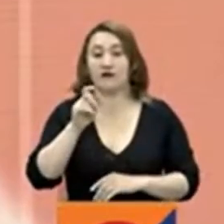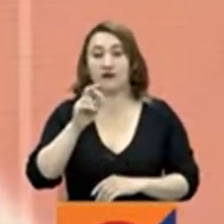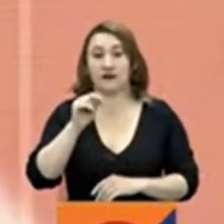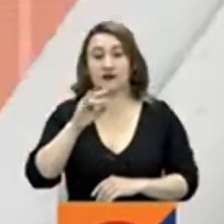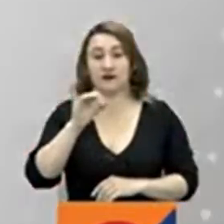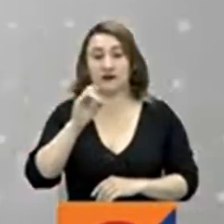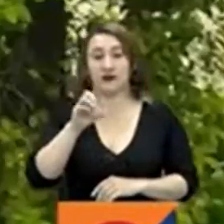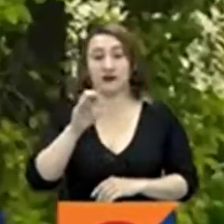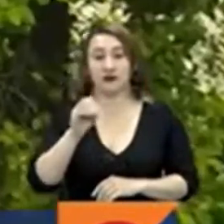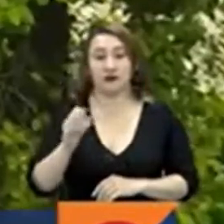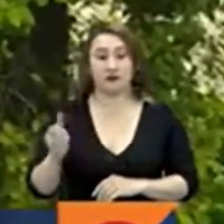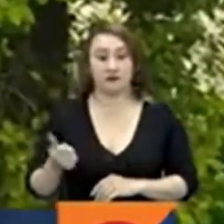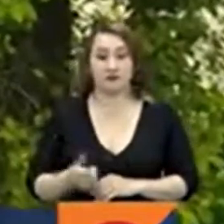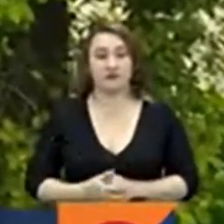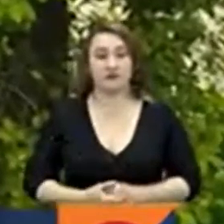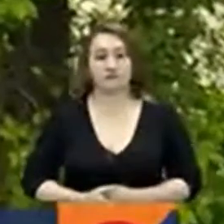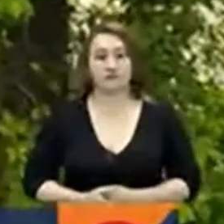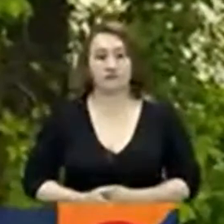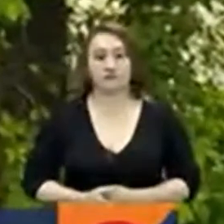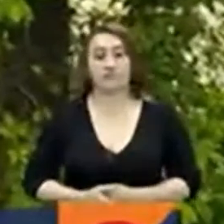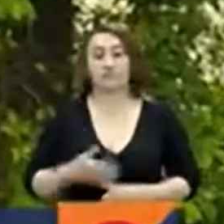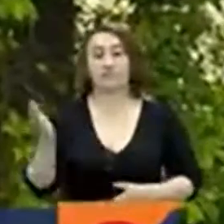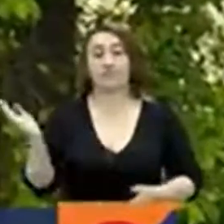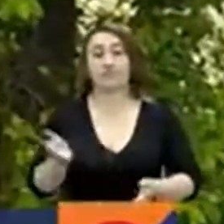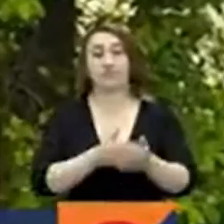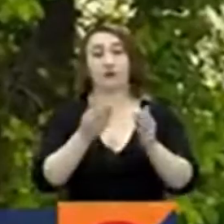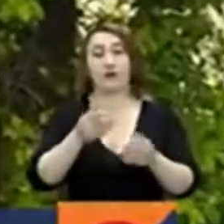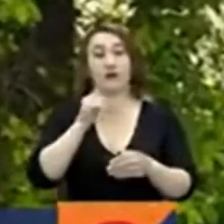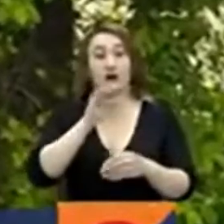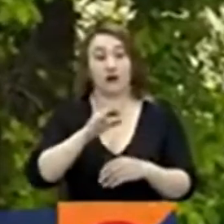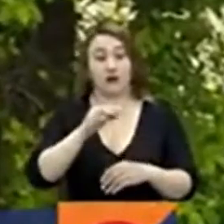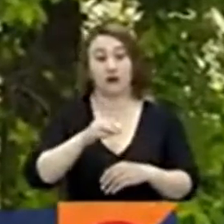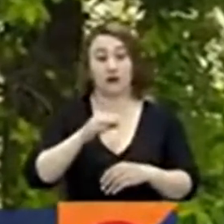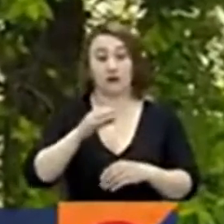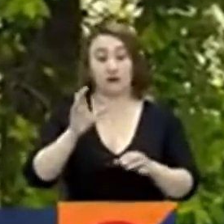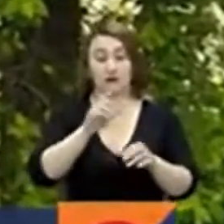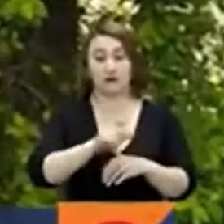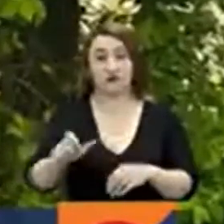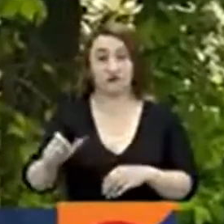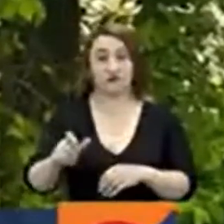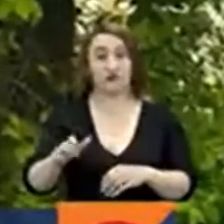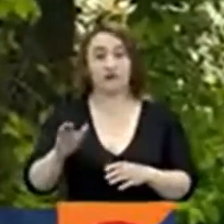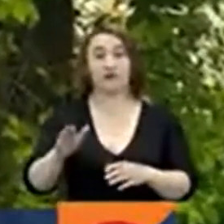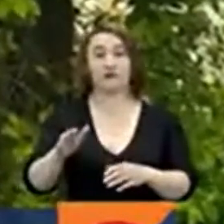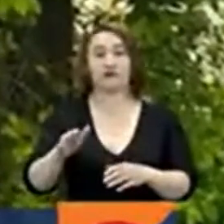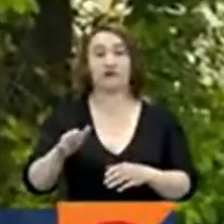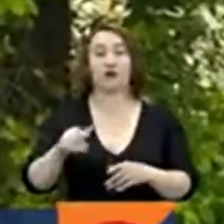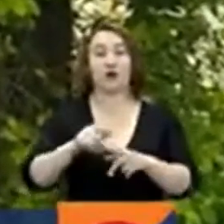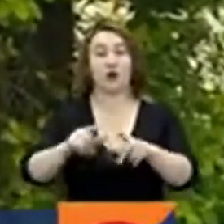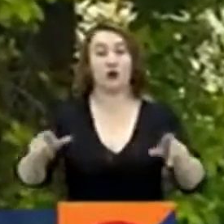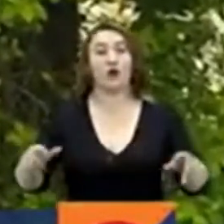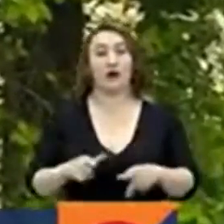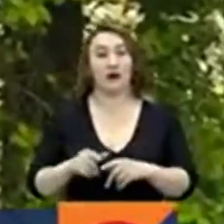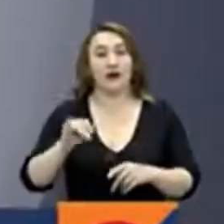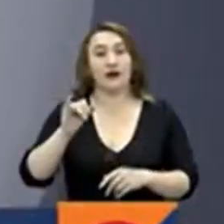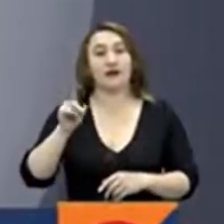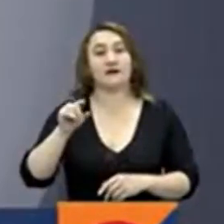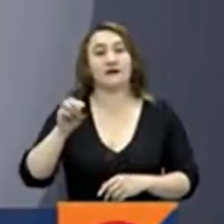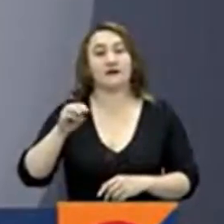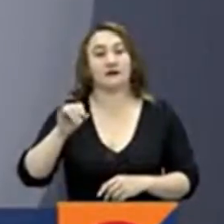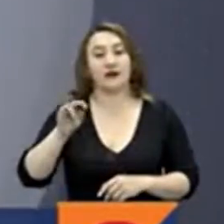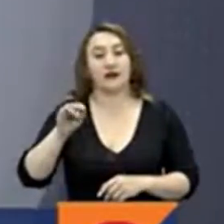Colombia. El ataque contra los miembros de la fuerza pública tuvo lugar en pleno centro del casco urbano de Ismina, sobre